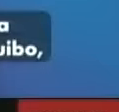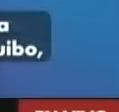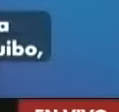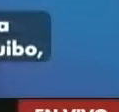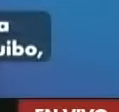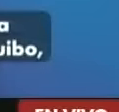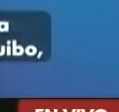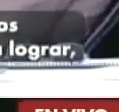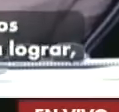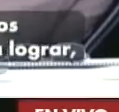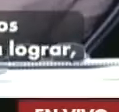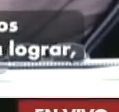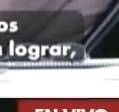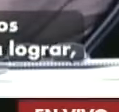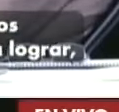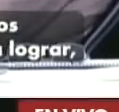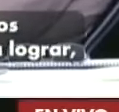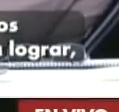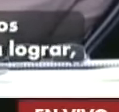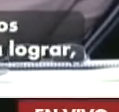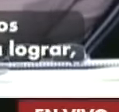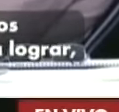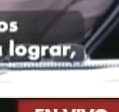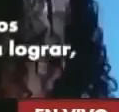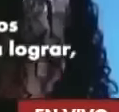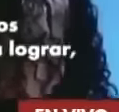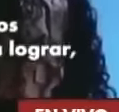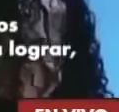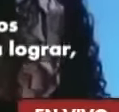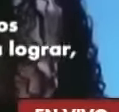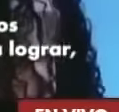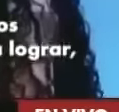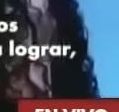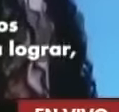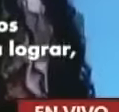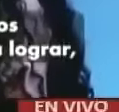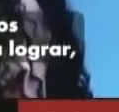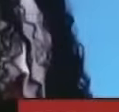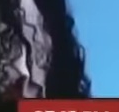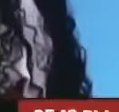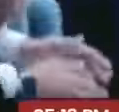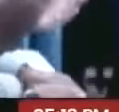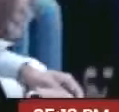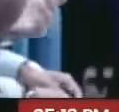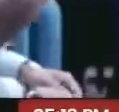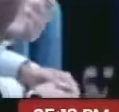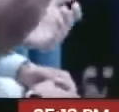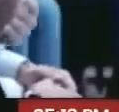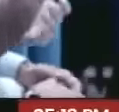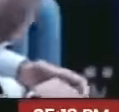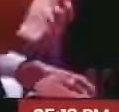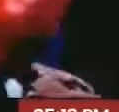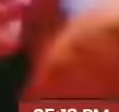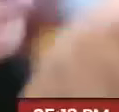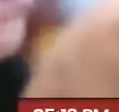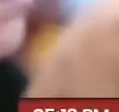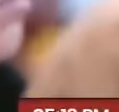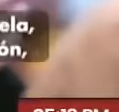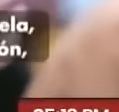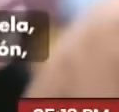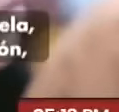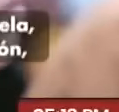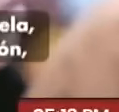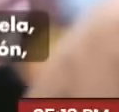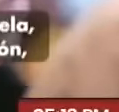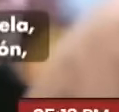Venezuela sobre el Esequibo. Que nos sigan subestimando, pero nosotros sabemos lo que estamos haciendo y lo vamos a lograr. Ustedes van a ver, lo vamos a lograr.